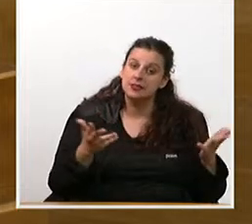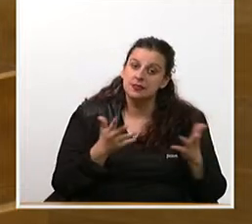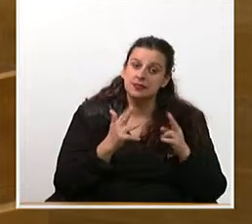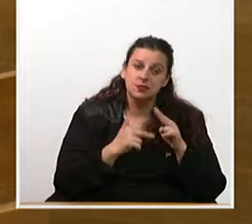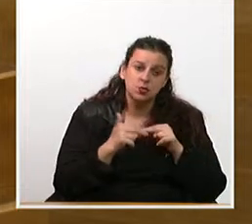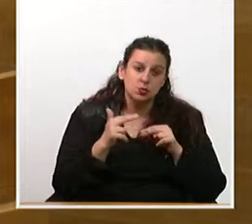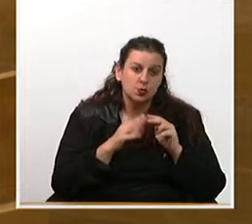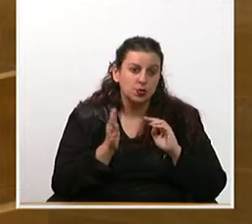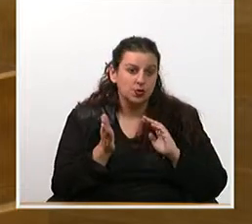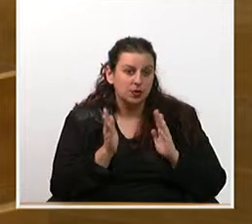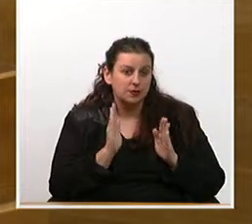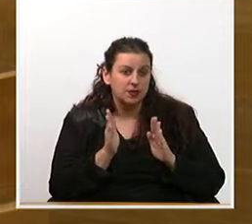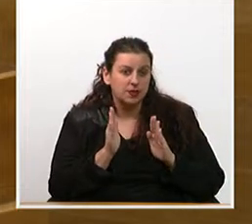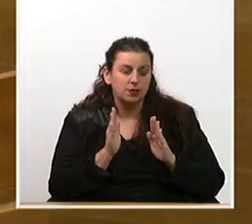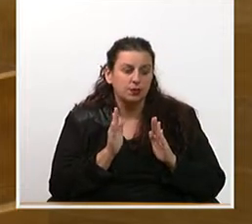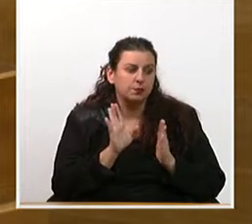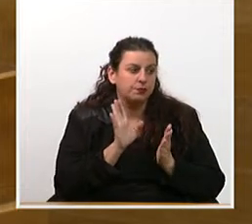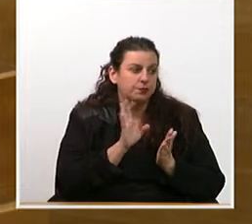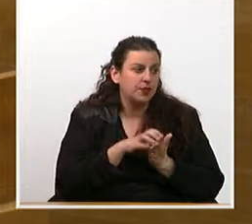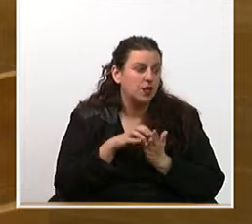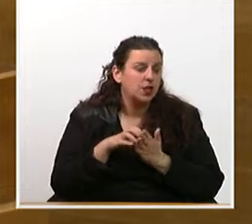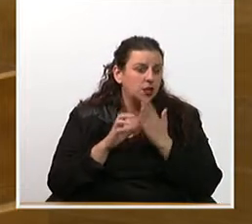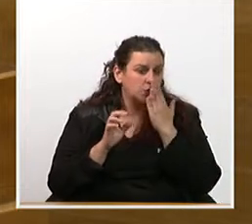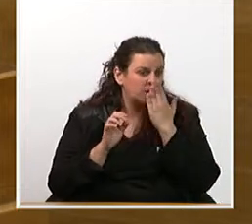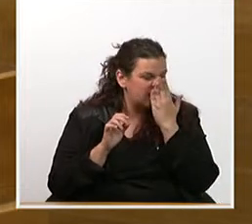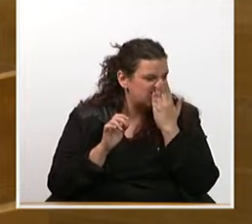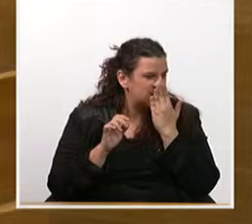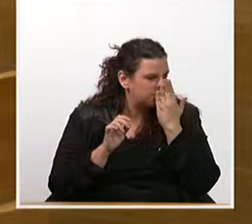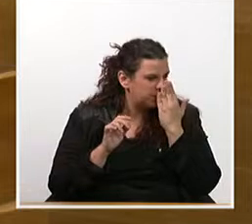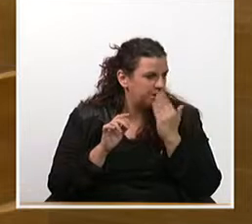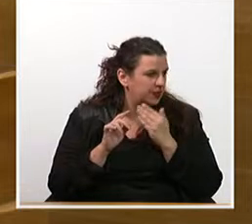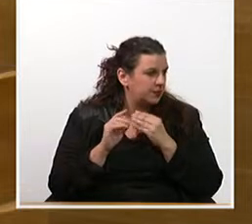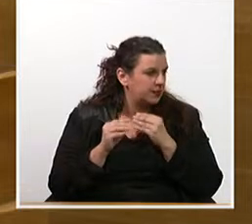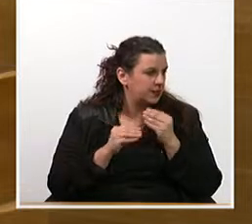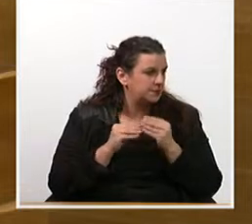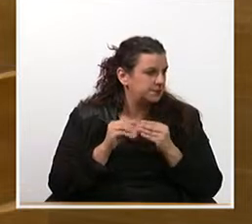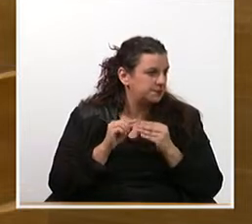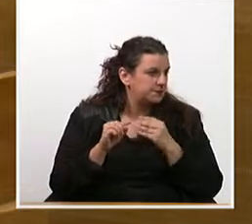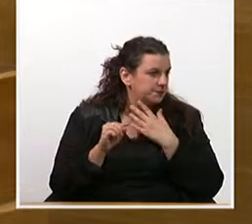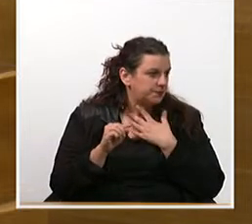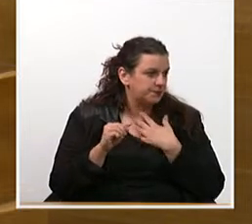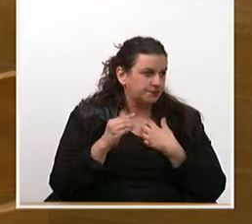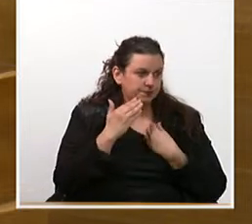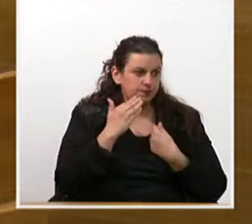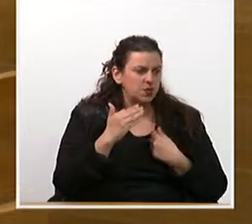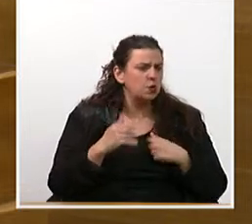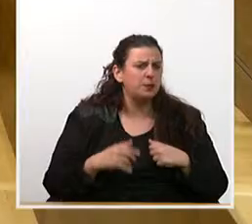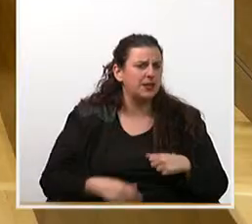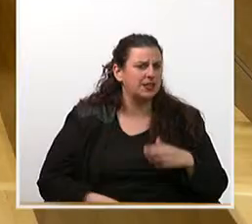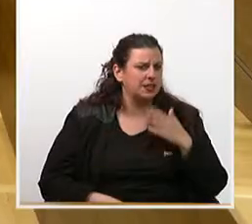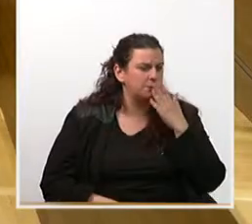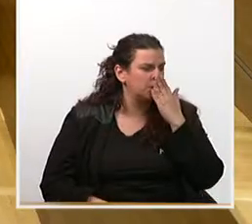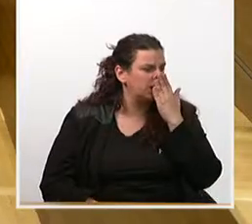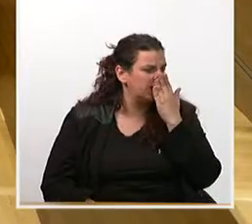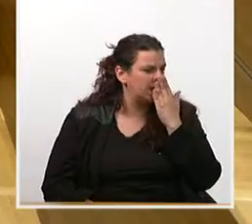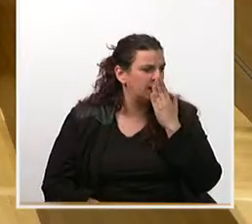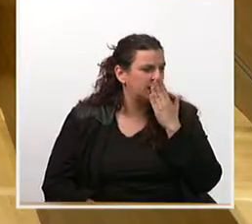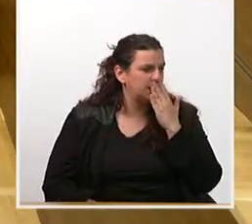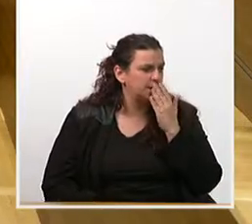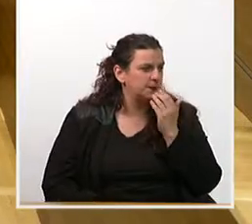rehabilitación de los centros o sea todo lo que no han hecho ustedes Muchas gracias muchas